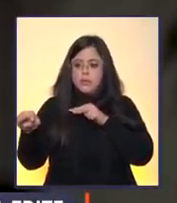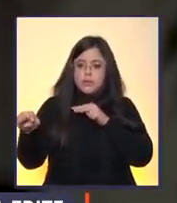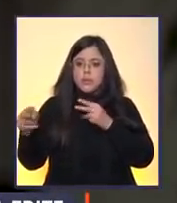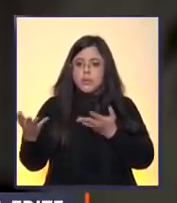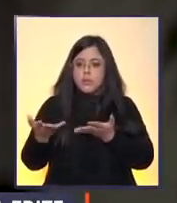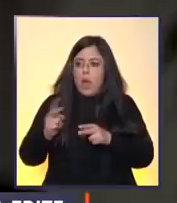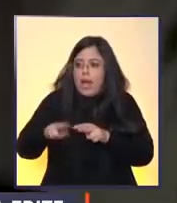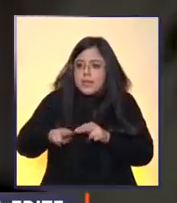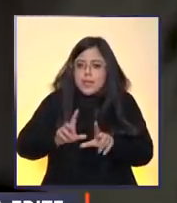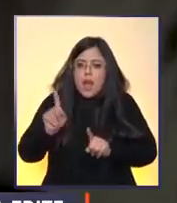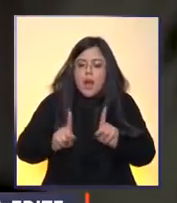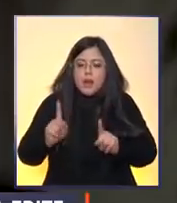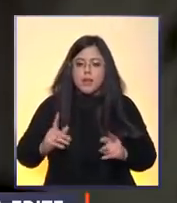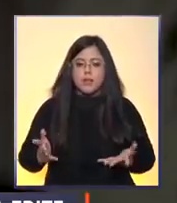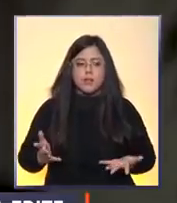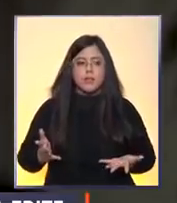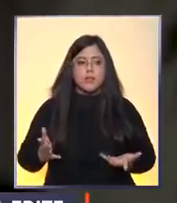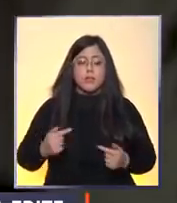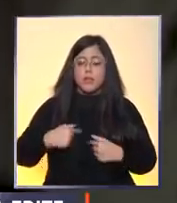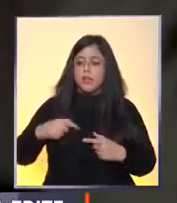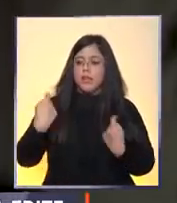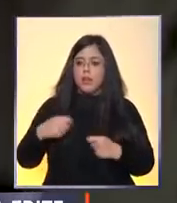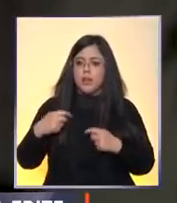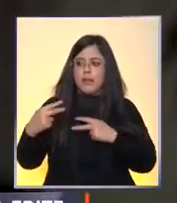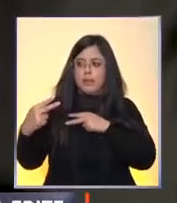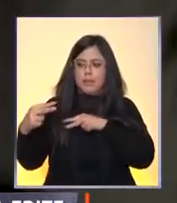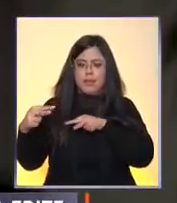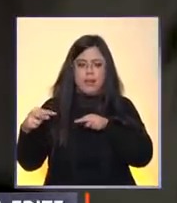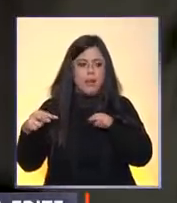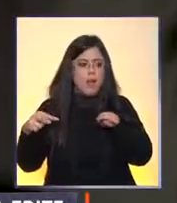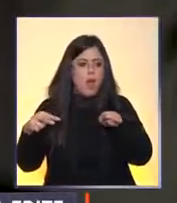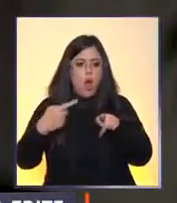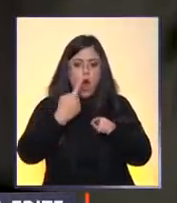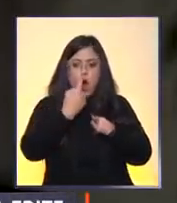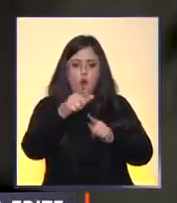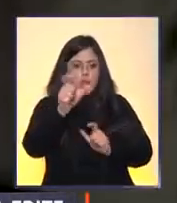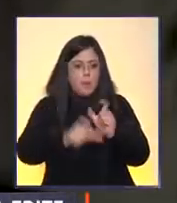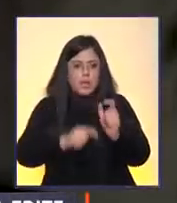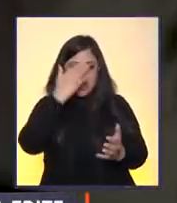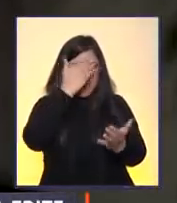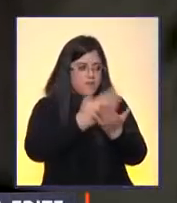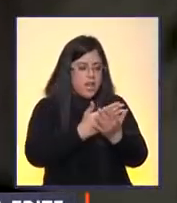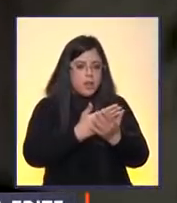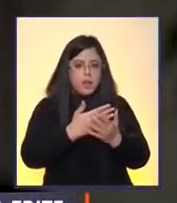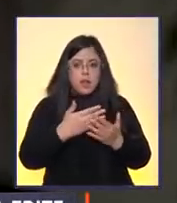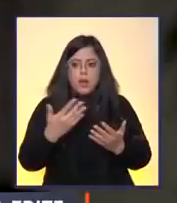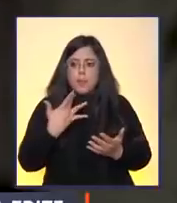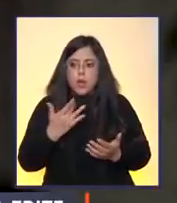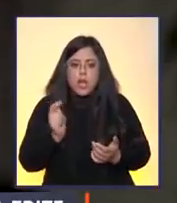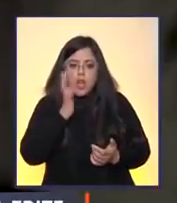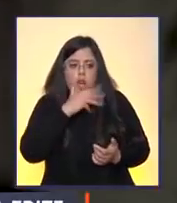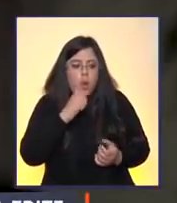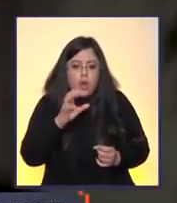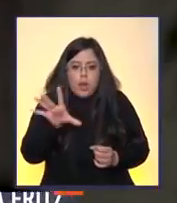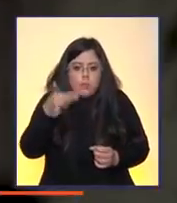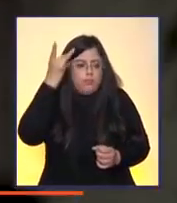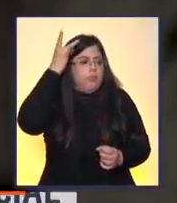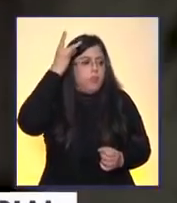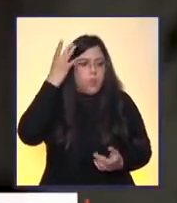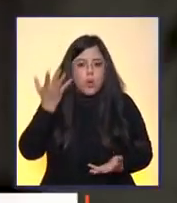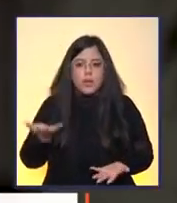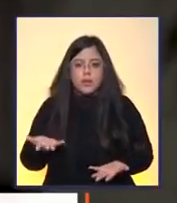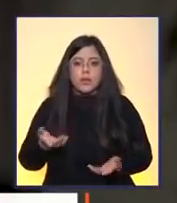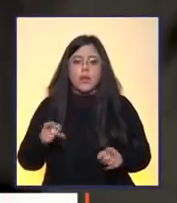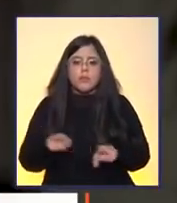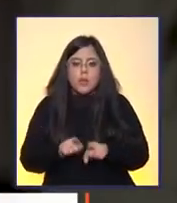algo. Y yo trataba de mirar a los demás que estaban sentados frente a mí. Yo decía, ¿cómo no se da cuenta? ¿Cómo alguien no se da cuenta? Es evidente,